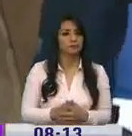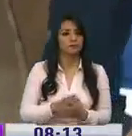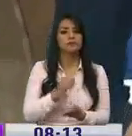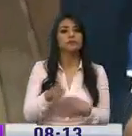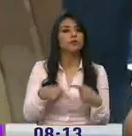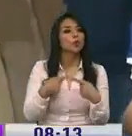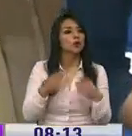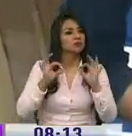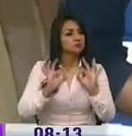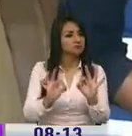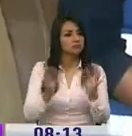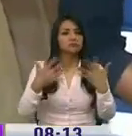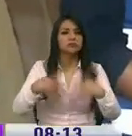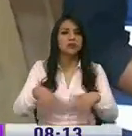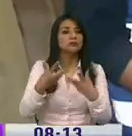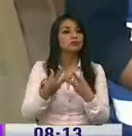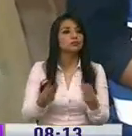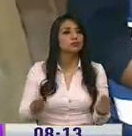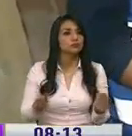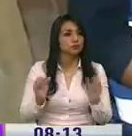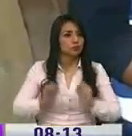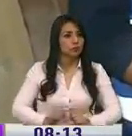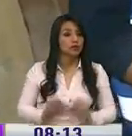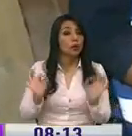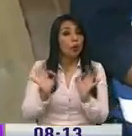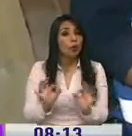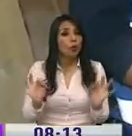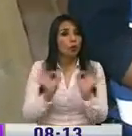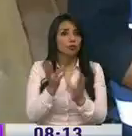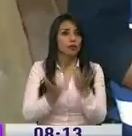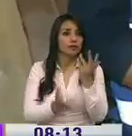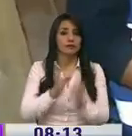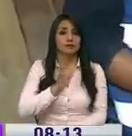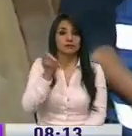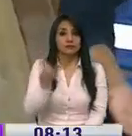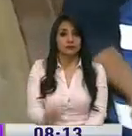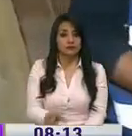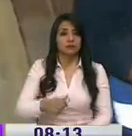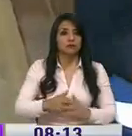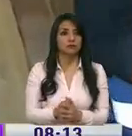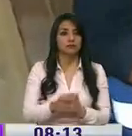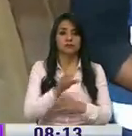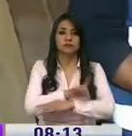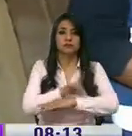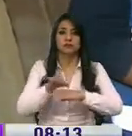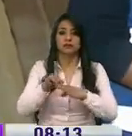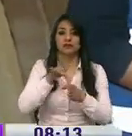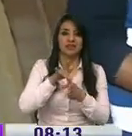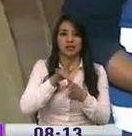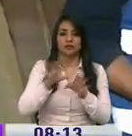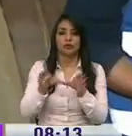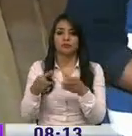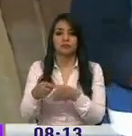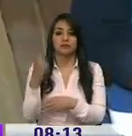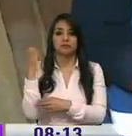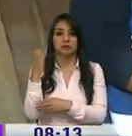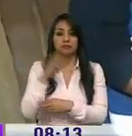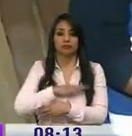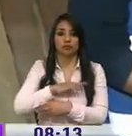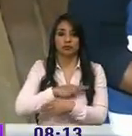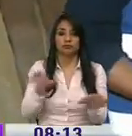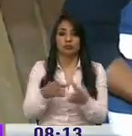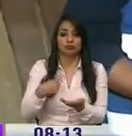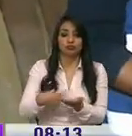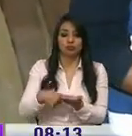tener tal vez alguna solución otra vez de ahí incluso los técnicos de bueno a través de la dirección de riesgos y el cono metropolitano se va a determinar estas reuniones de esta semana